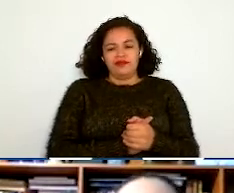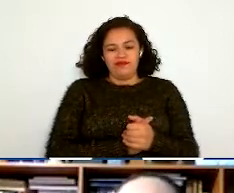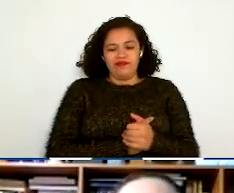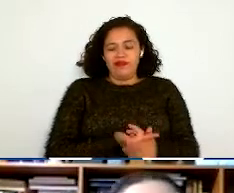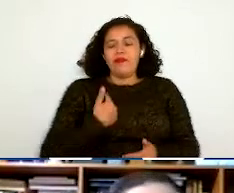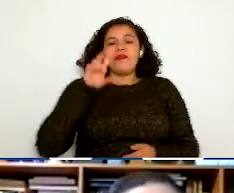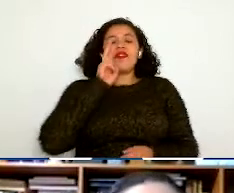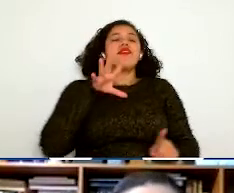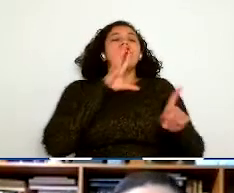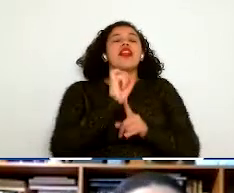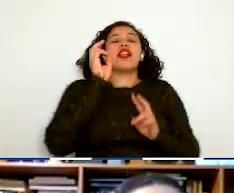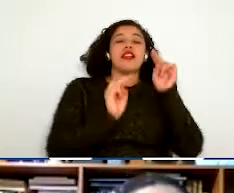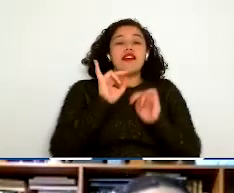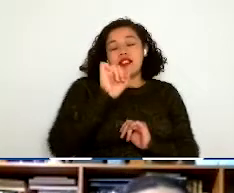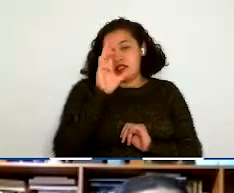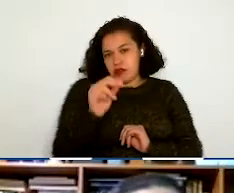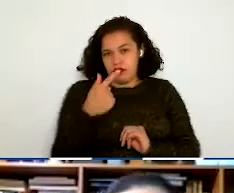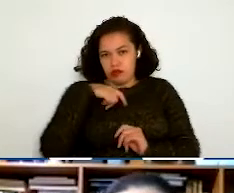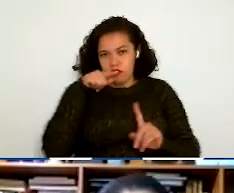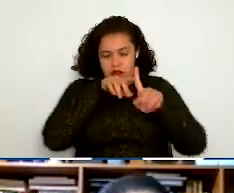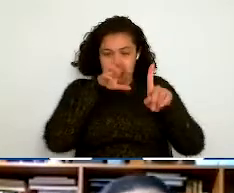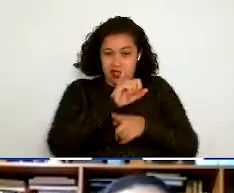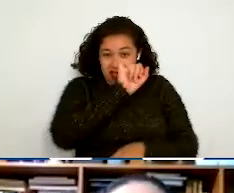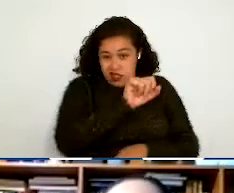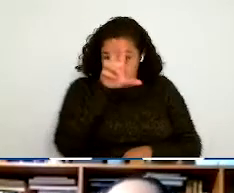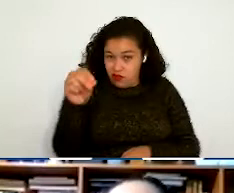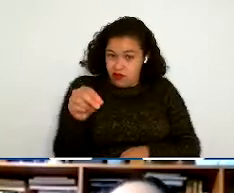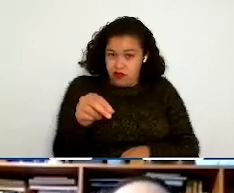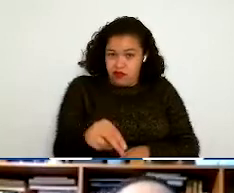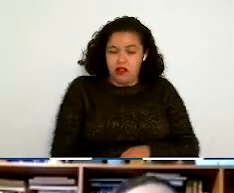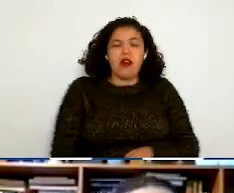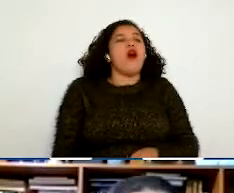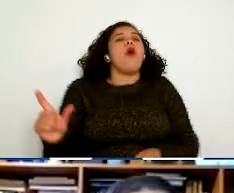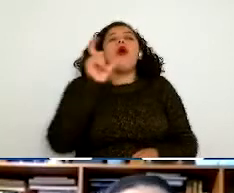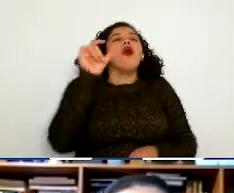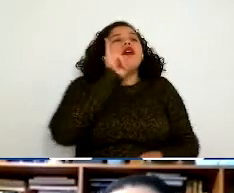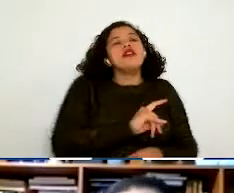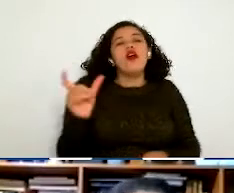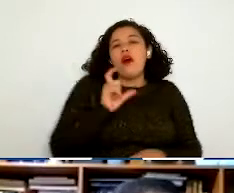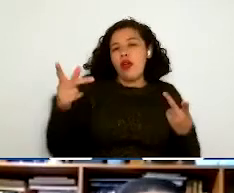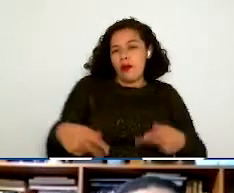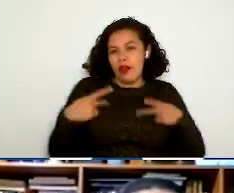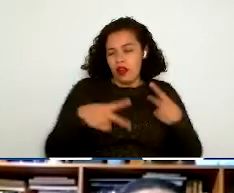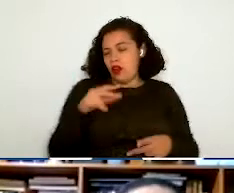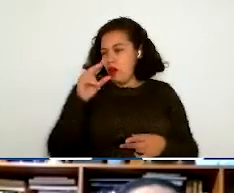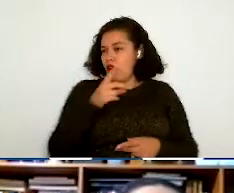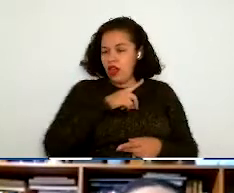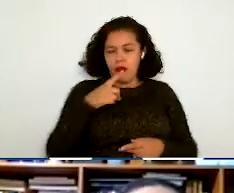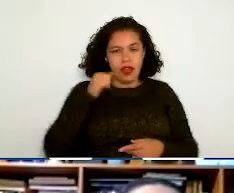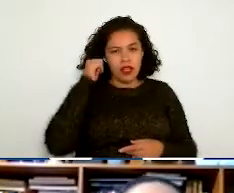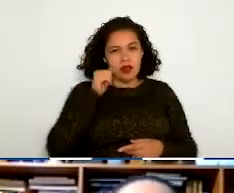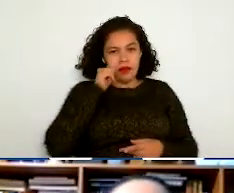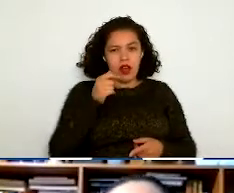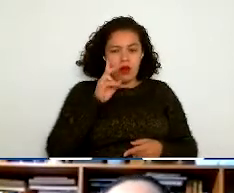o no alcancé ese estándar. ¿Llegué a esa meta o no llegué a esa meta? ¿Cuánto llegué, cuánto no? Es decir, todo el tiempo